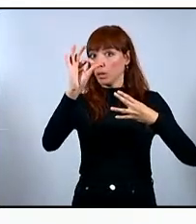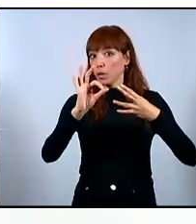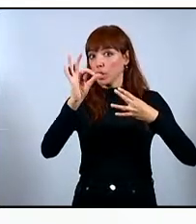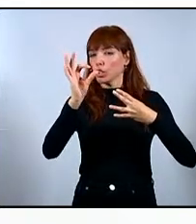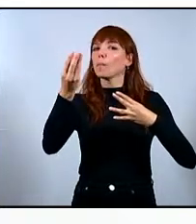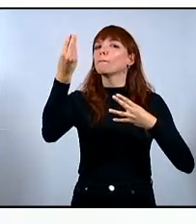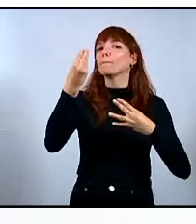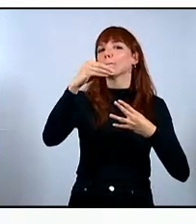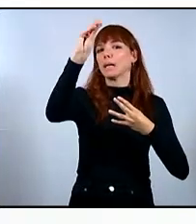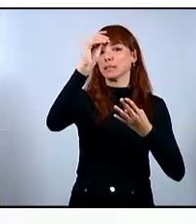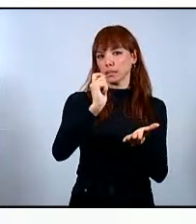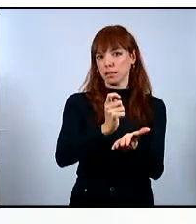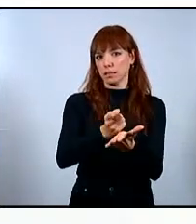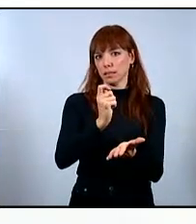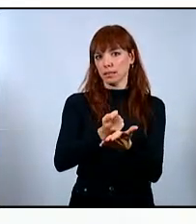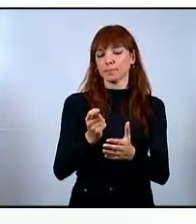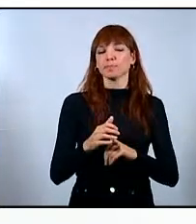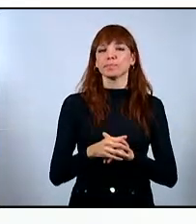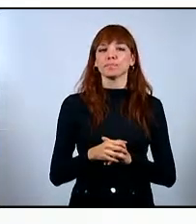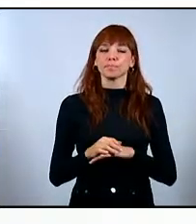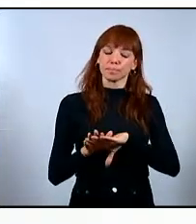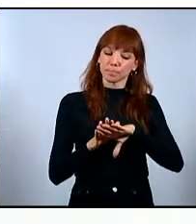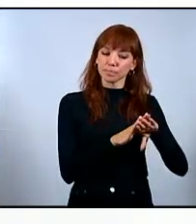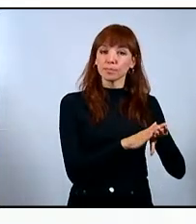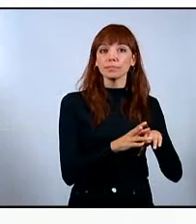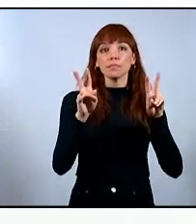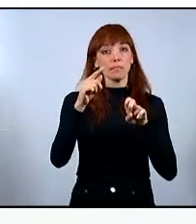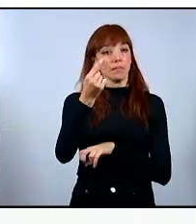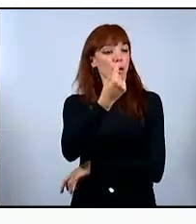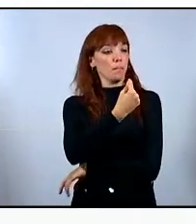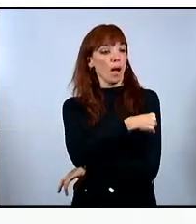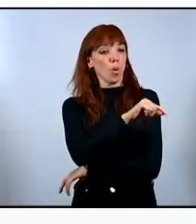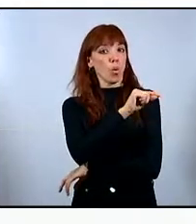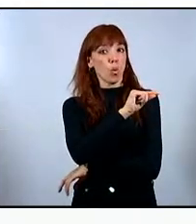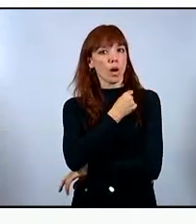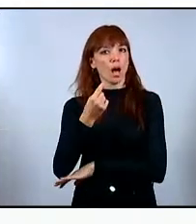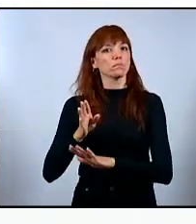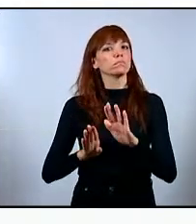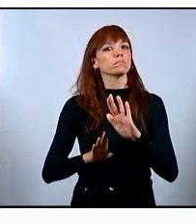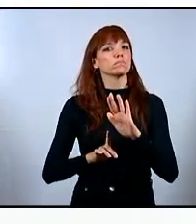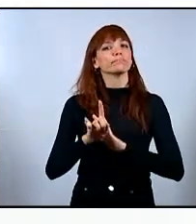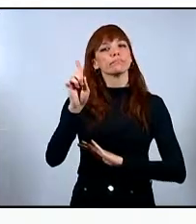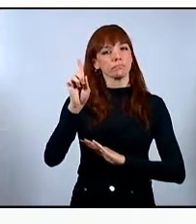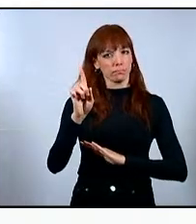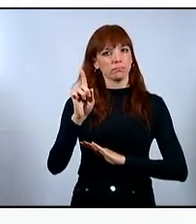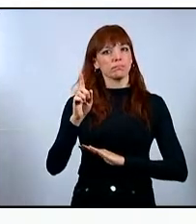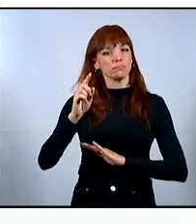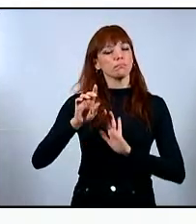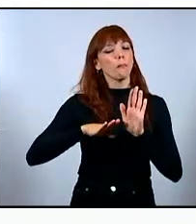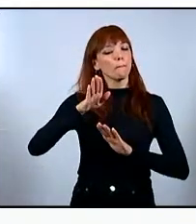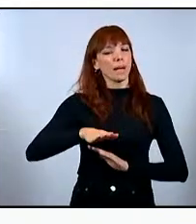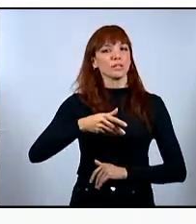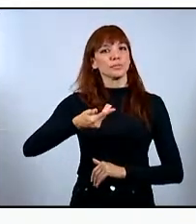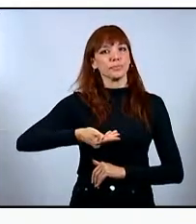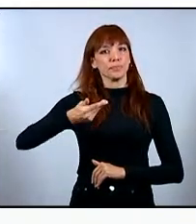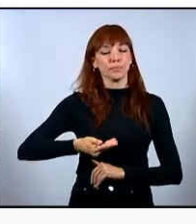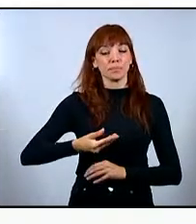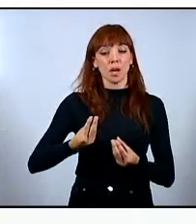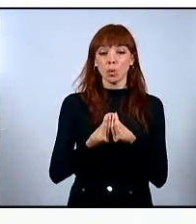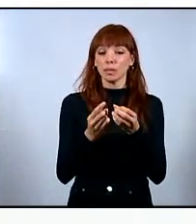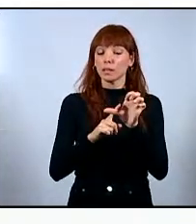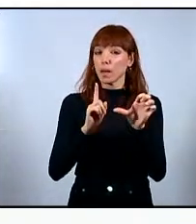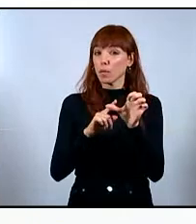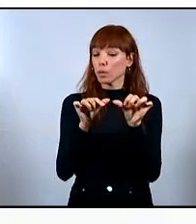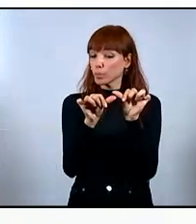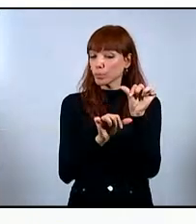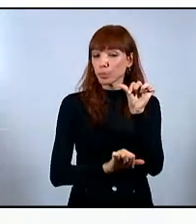Además, en materia de vacunación, hemos dado un paso crucial. La Junta de Extremadura comenzará a inmunizar a